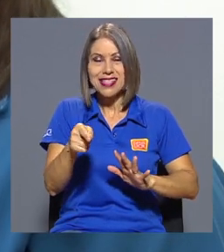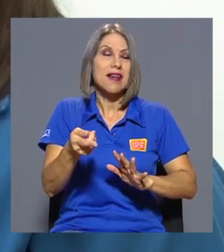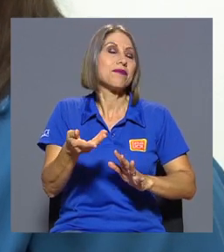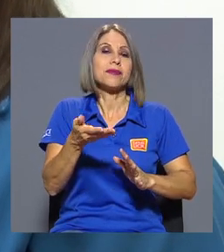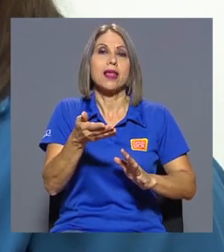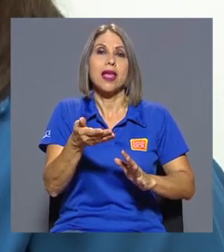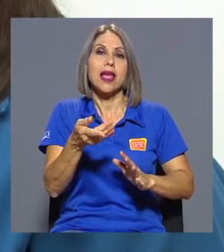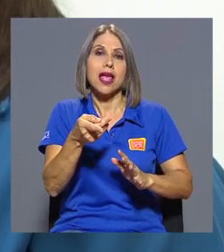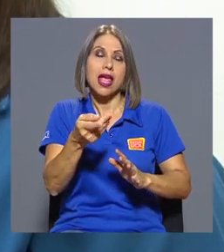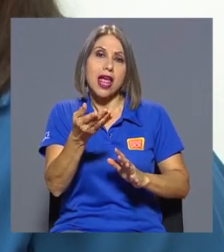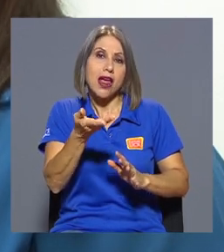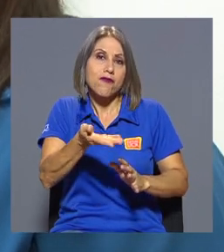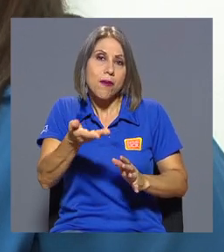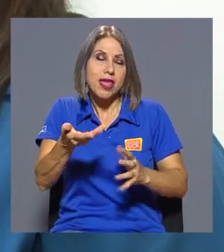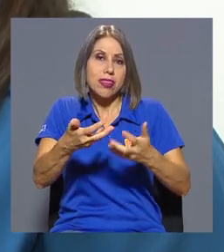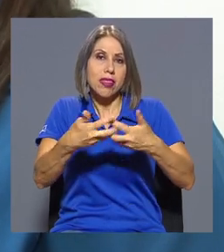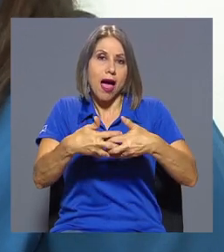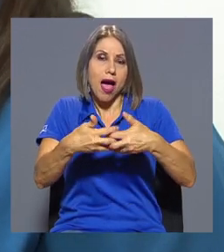fácil de utilizar.